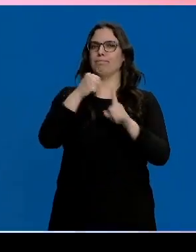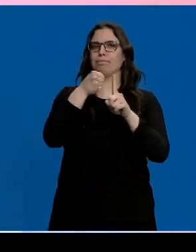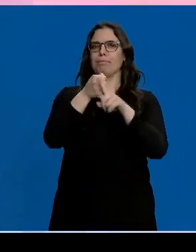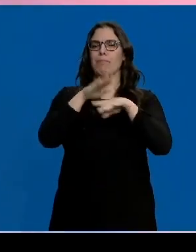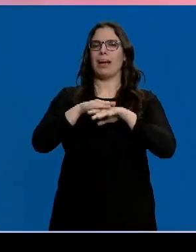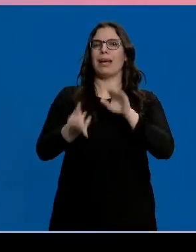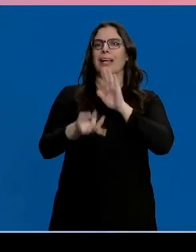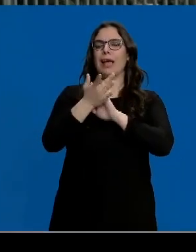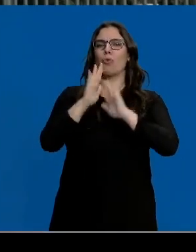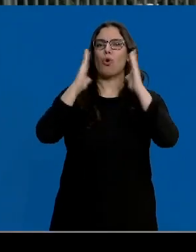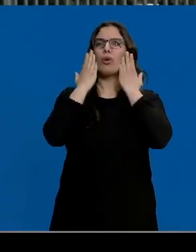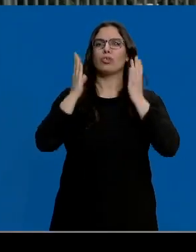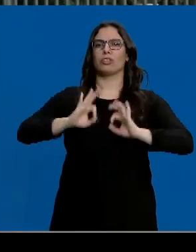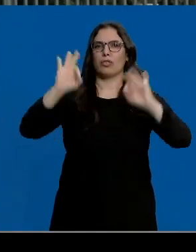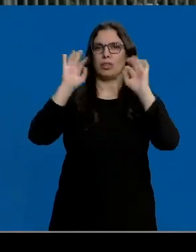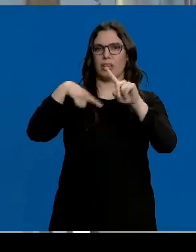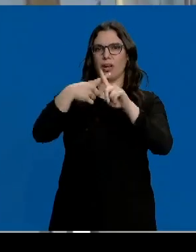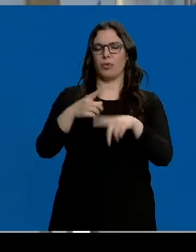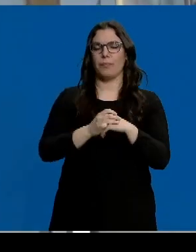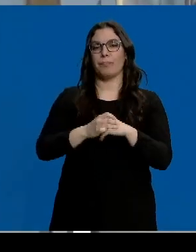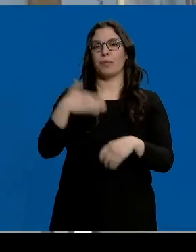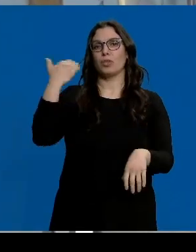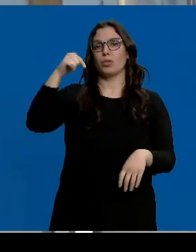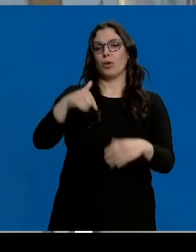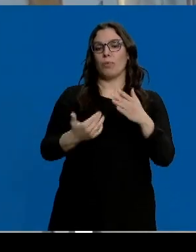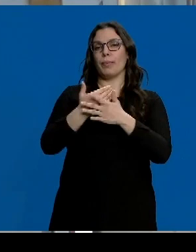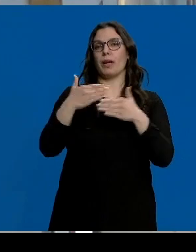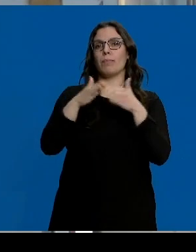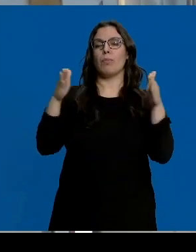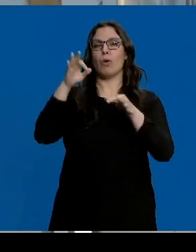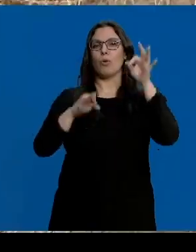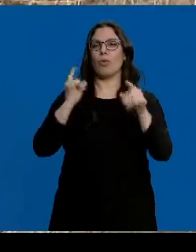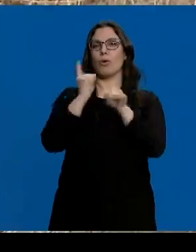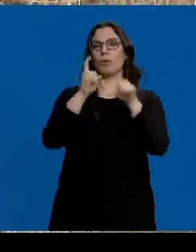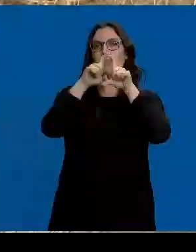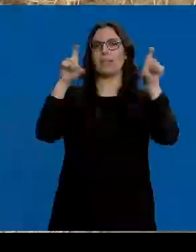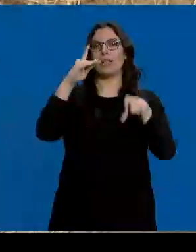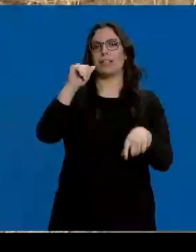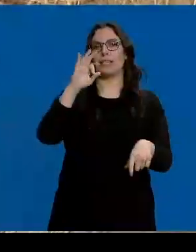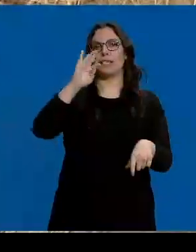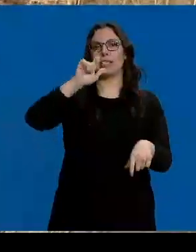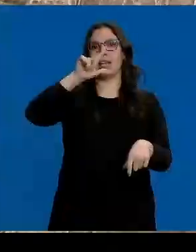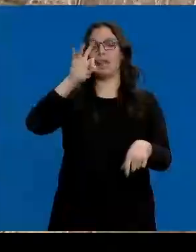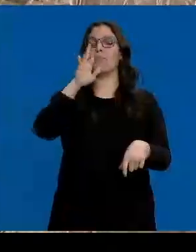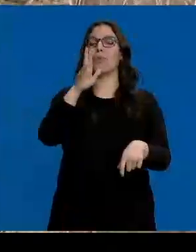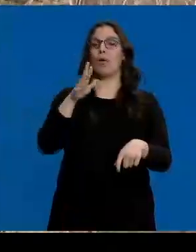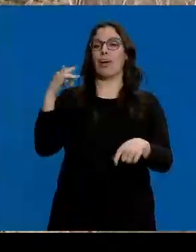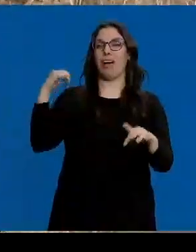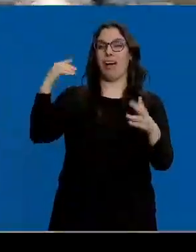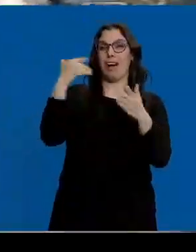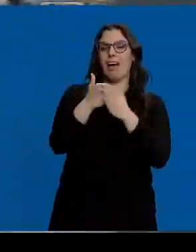extraordinario. En Soria arranca esta mañana el juicio contra la empresa Distiller por verter durante años